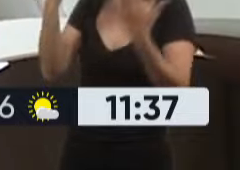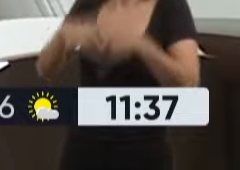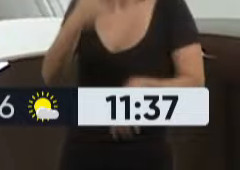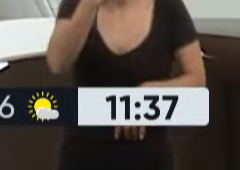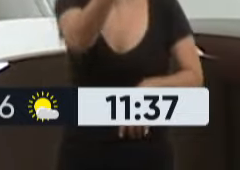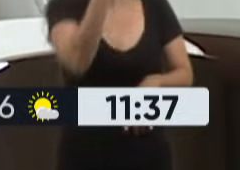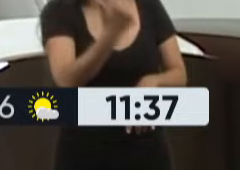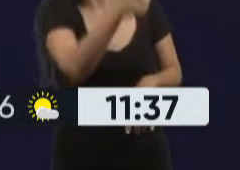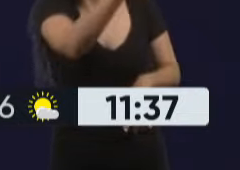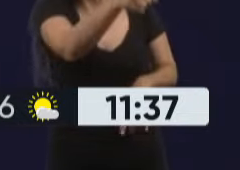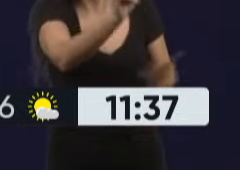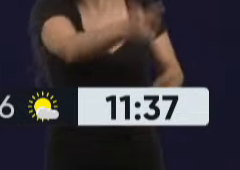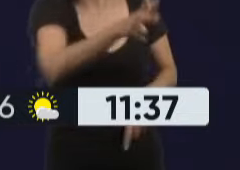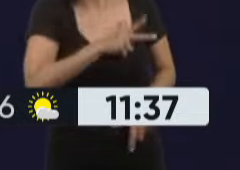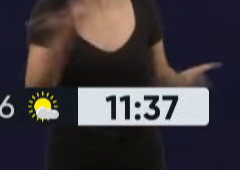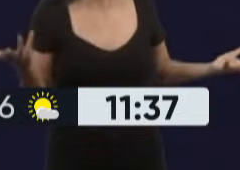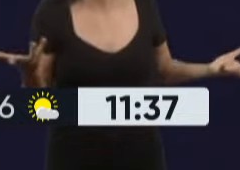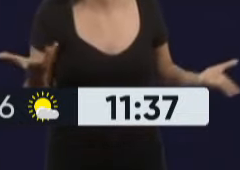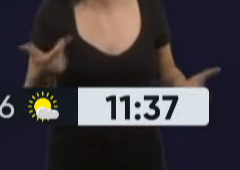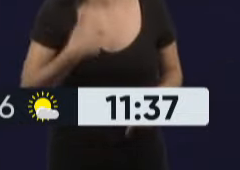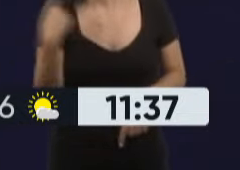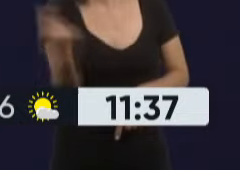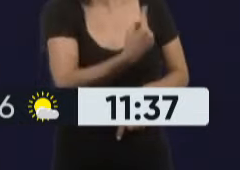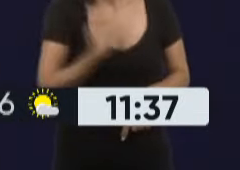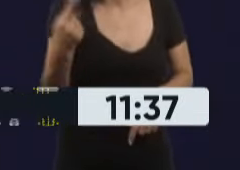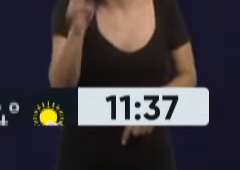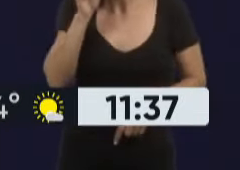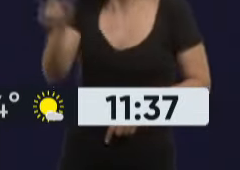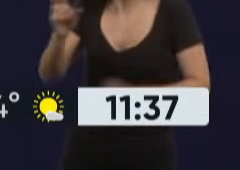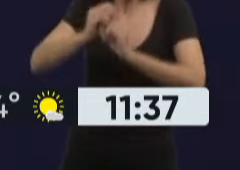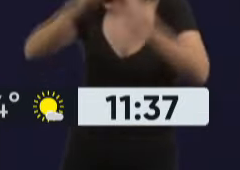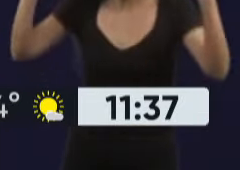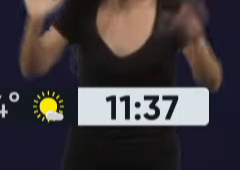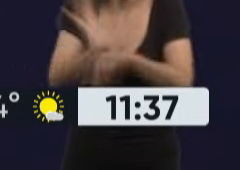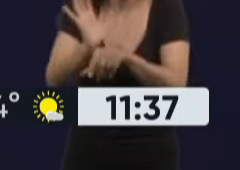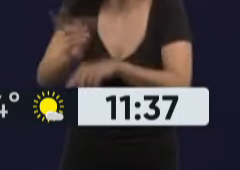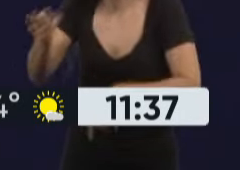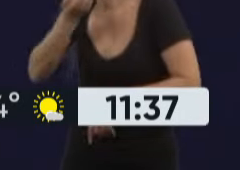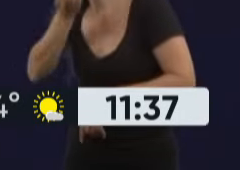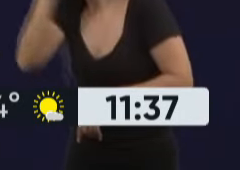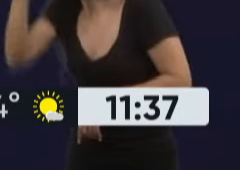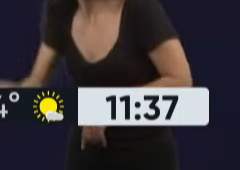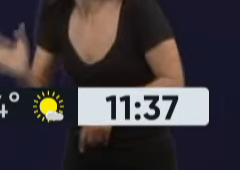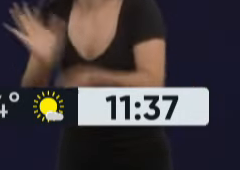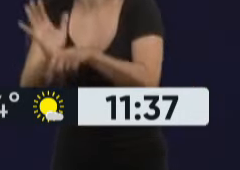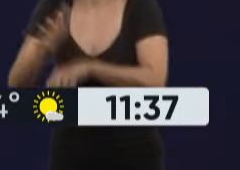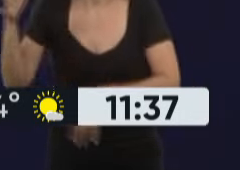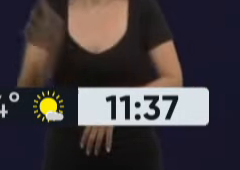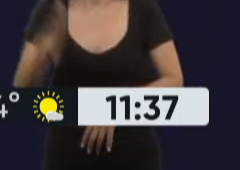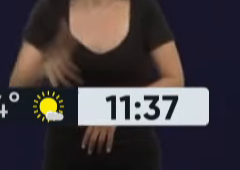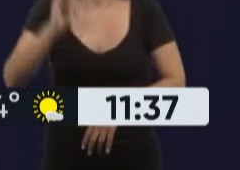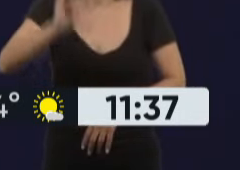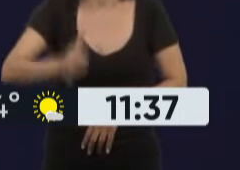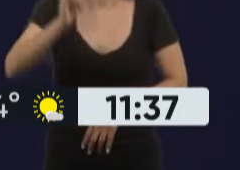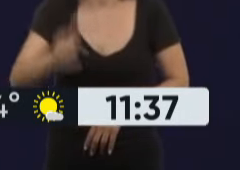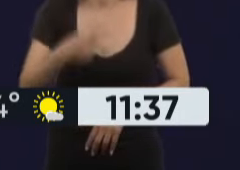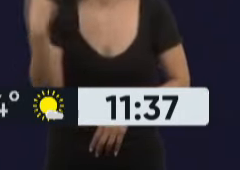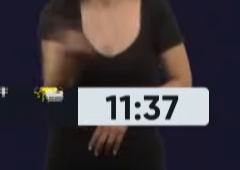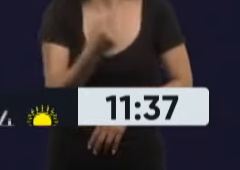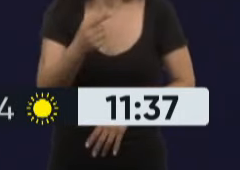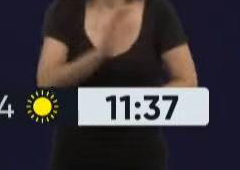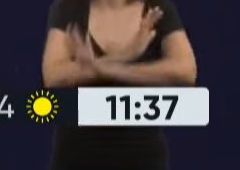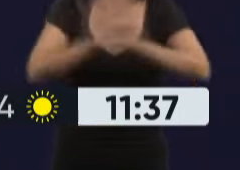digas no no bueno a ver a nosotros nos resulta claramente amenazante y vamos a hacer todo para que efectivamente estas prácticas se terminen